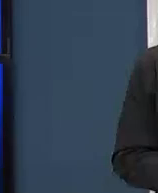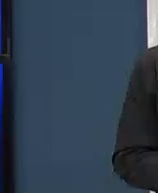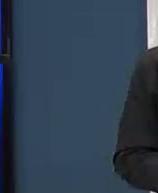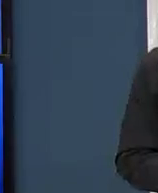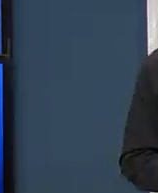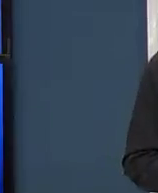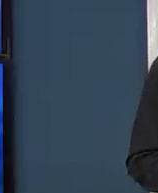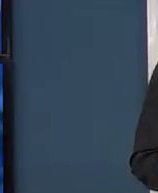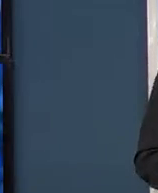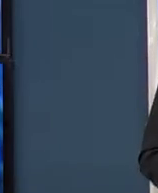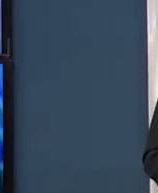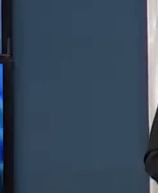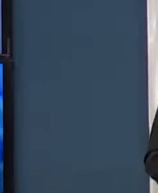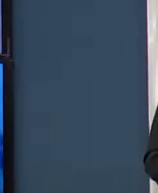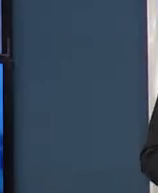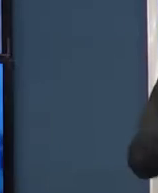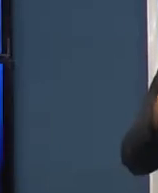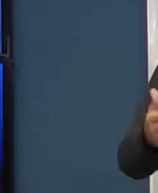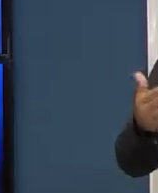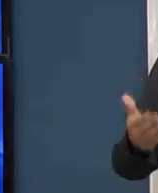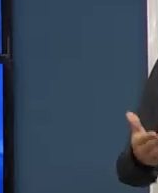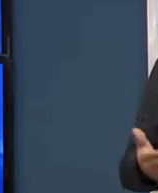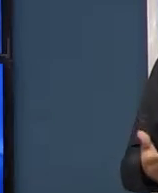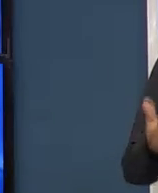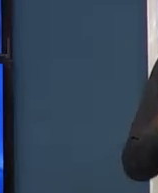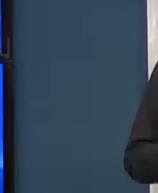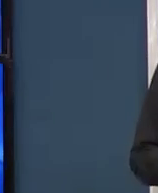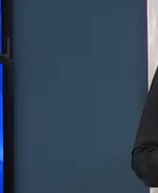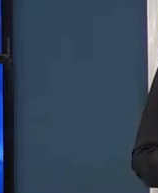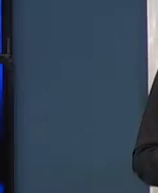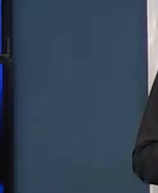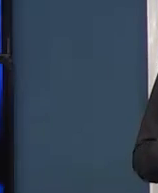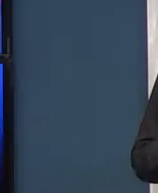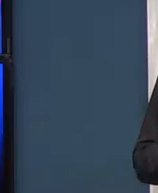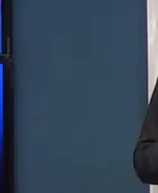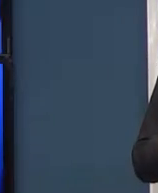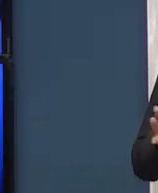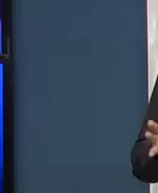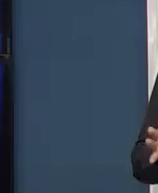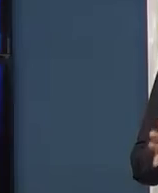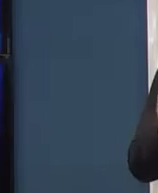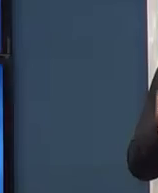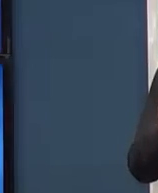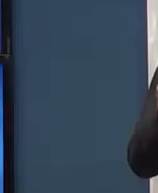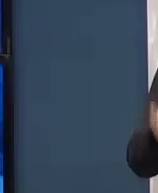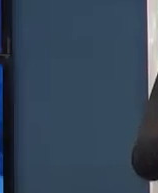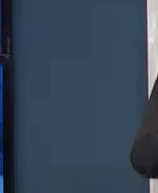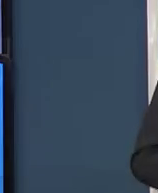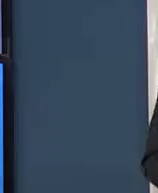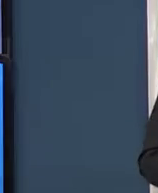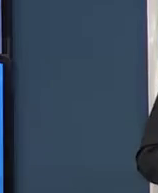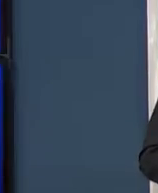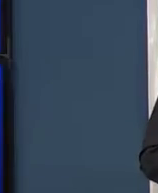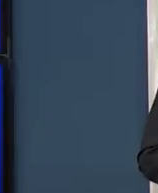Es una de las representantes de los docentes autoconvocados que están allí en la Exacto. puerta y nosotros comentamos. No están nada contentos, aparentemente, la escuchamos. Mariela, ¿cómo